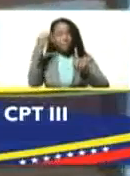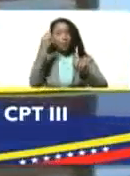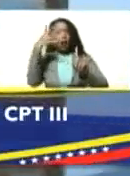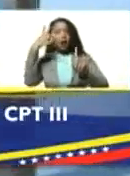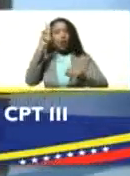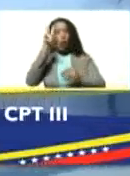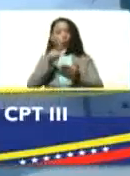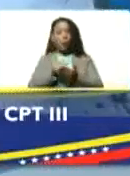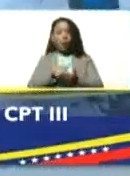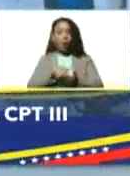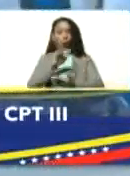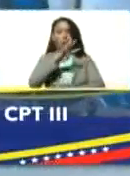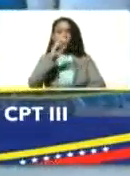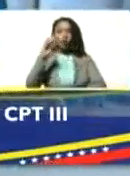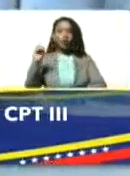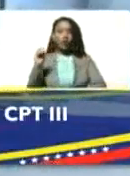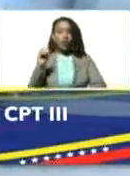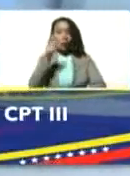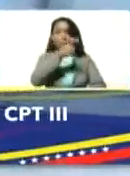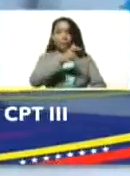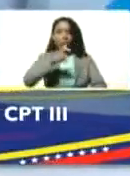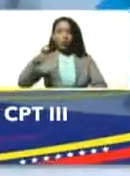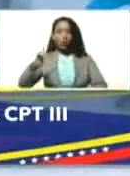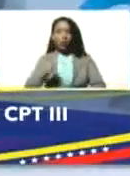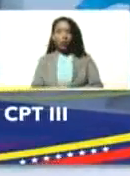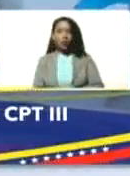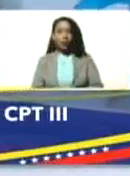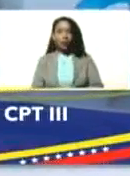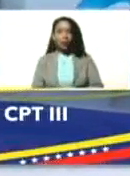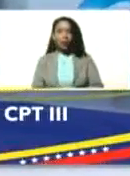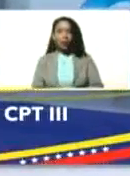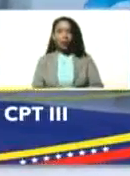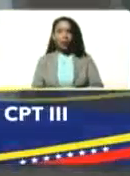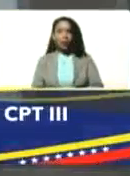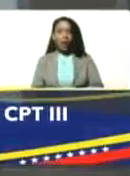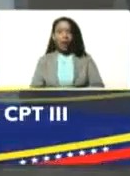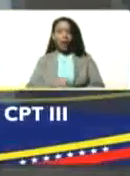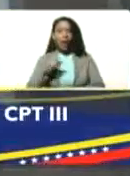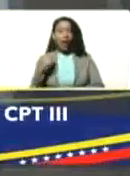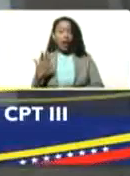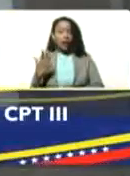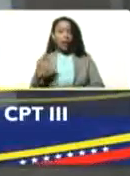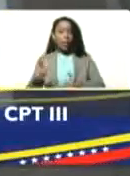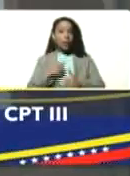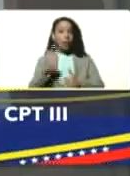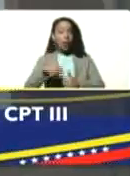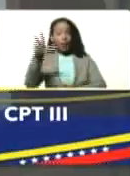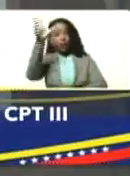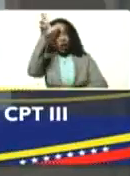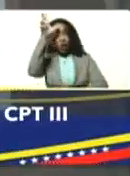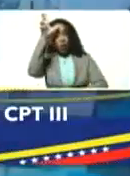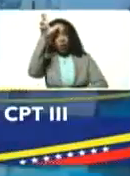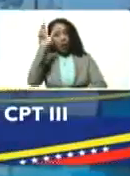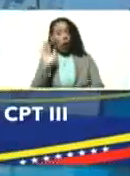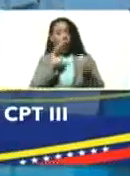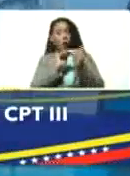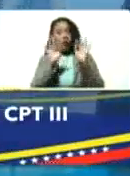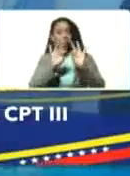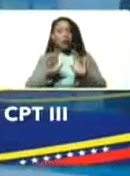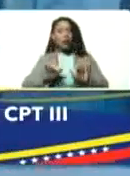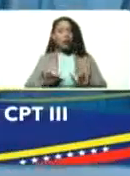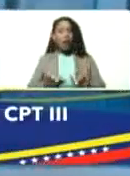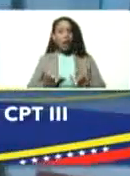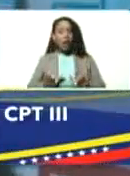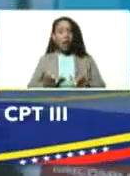de 2.400 habitantes de una parroquia rural del municipio Falcón. De igual manera, el secretario de Salud, el